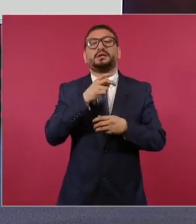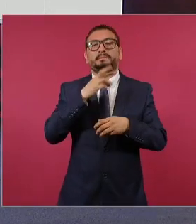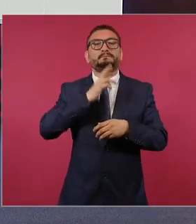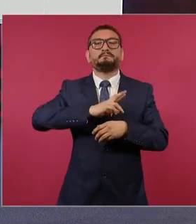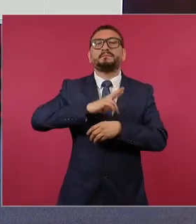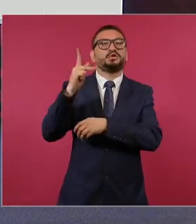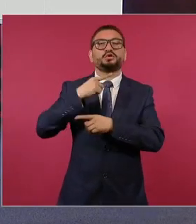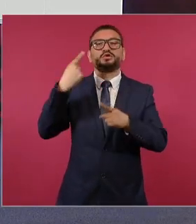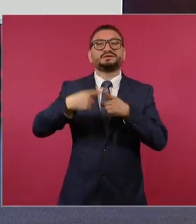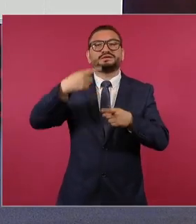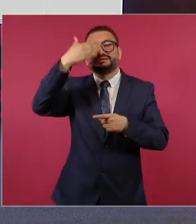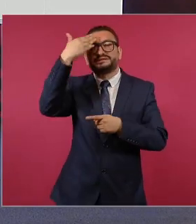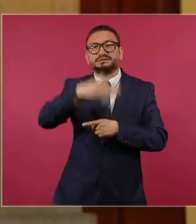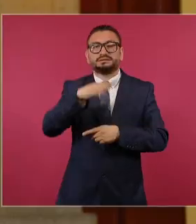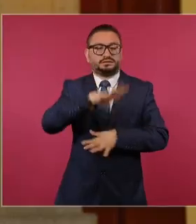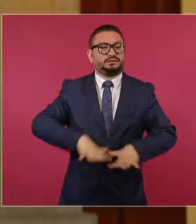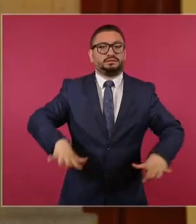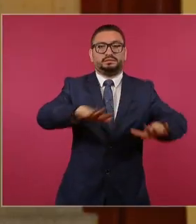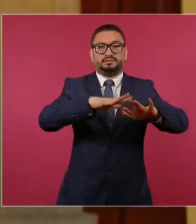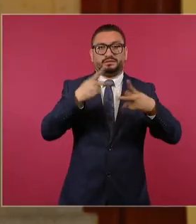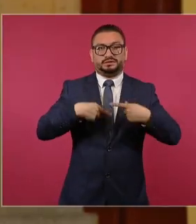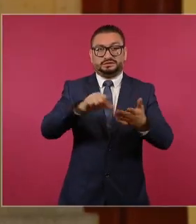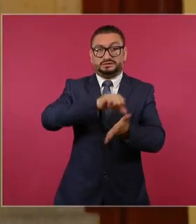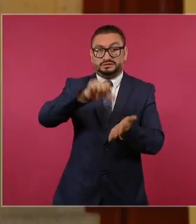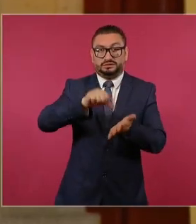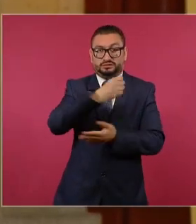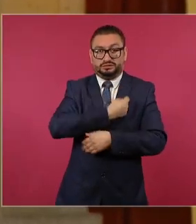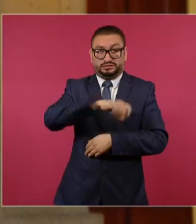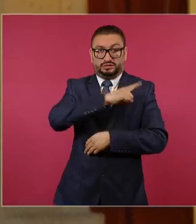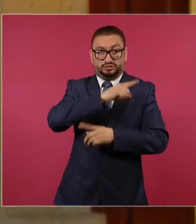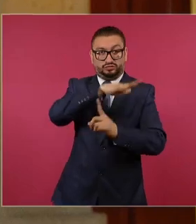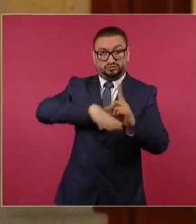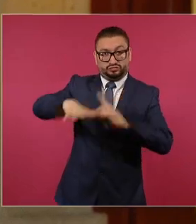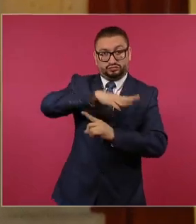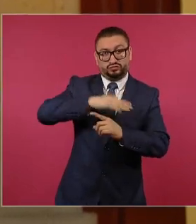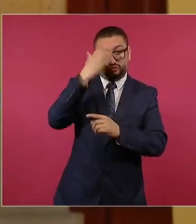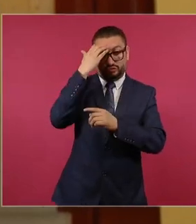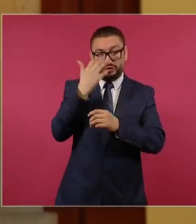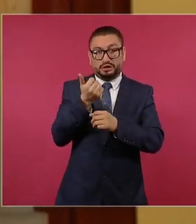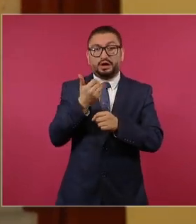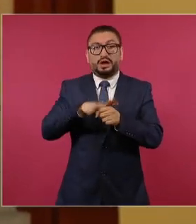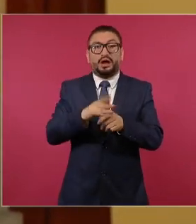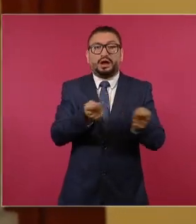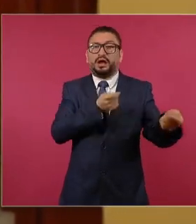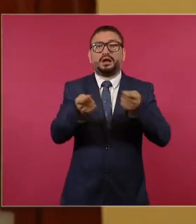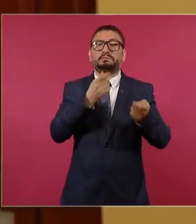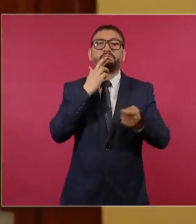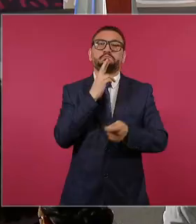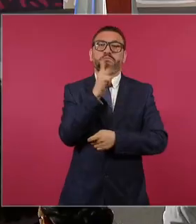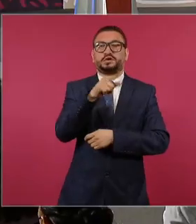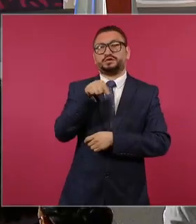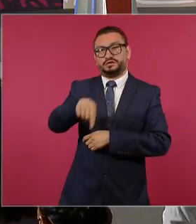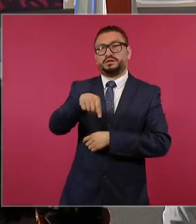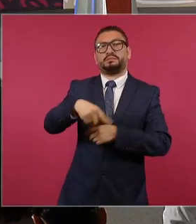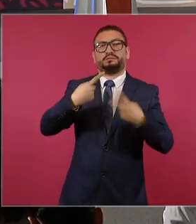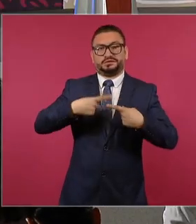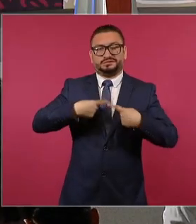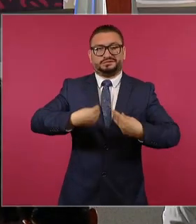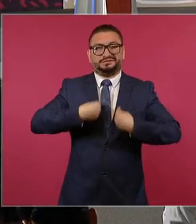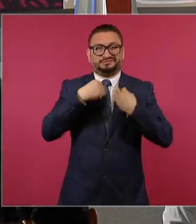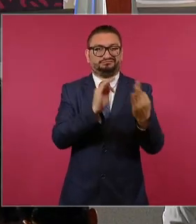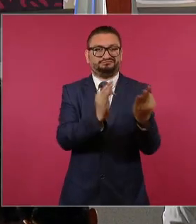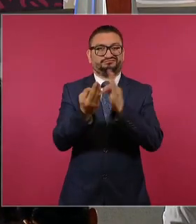falta al centro de salud que la población que ahí se atiende y nadie administrará mejor los recursos que esas